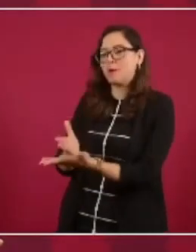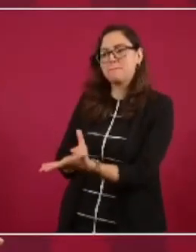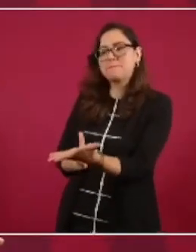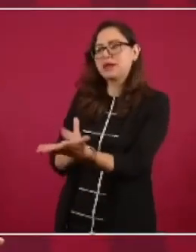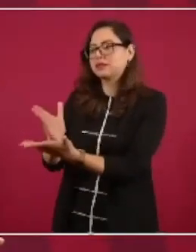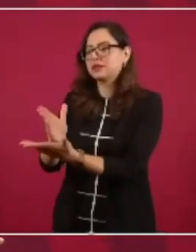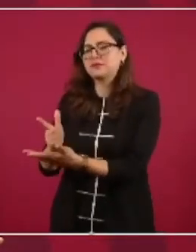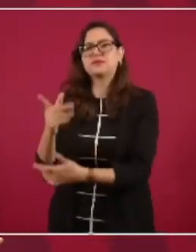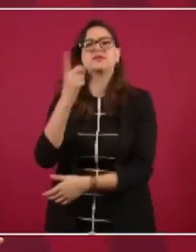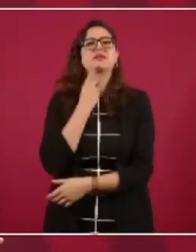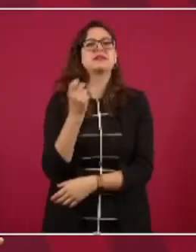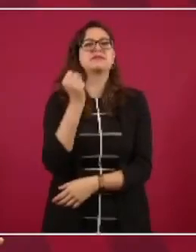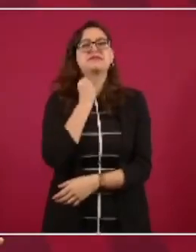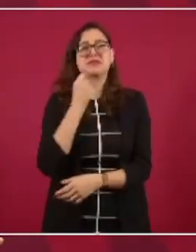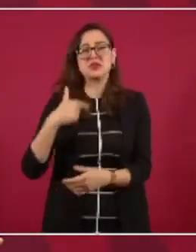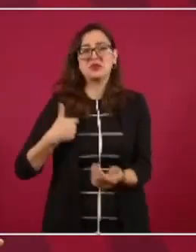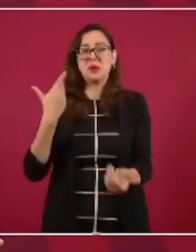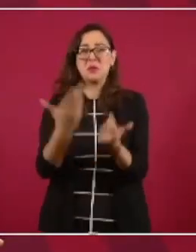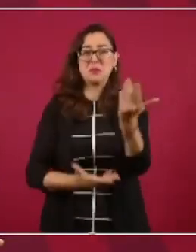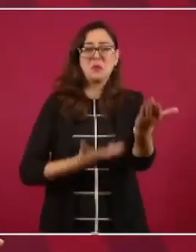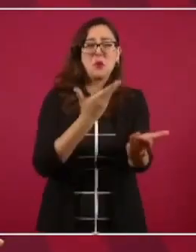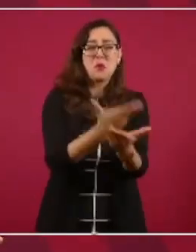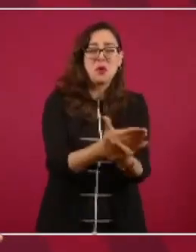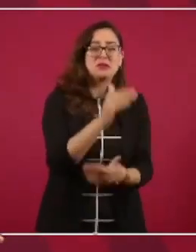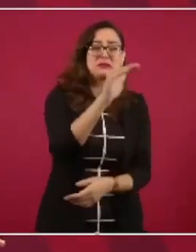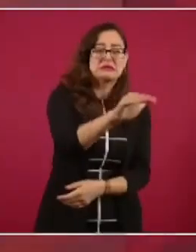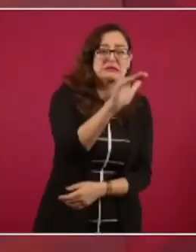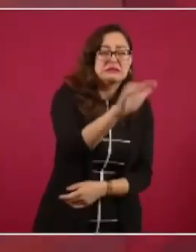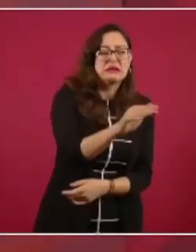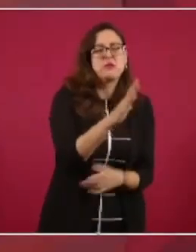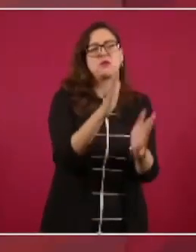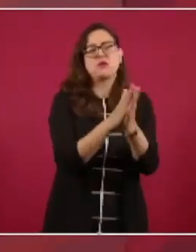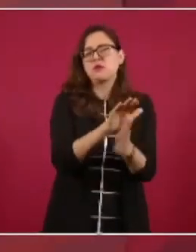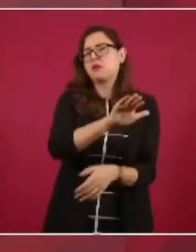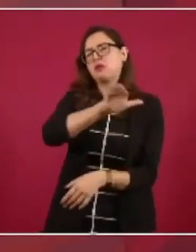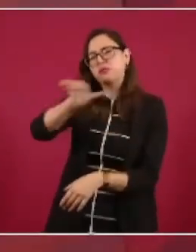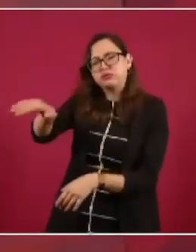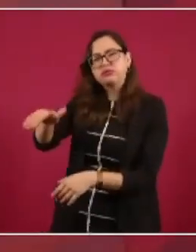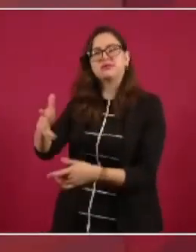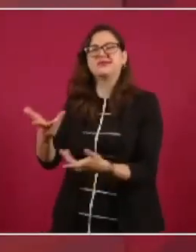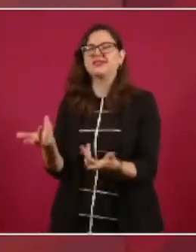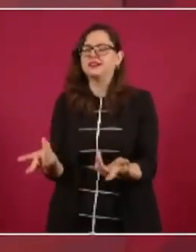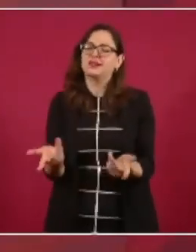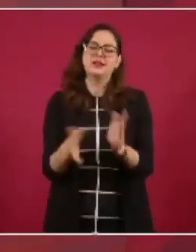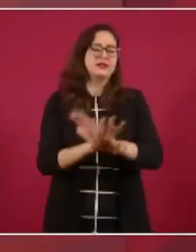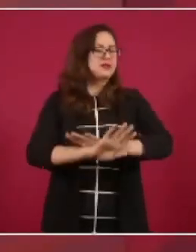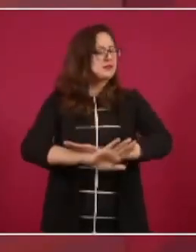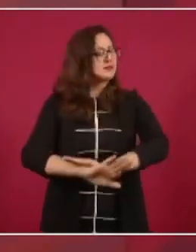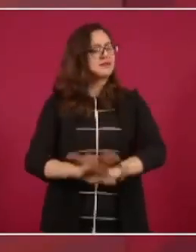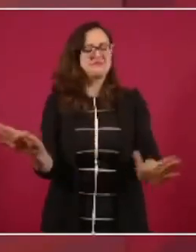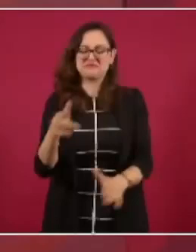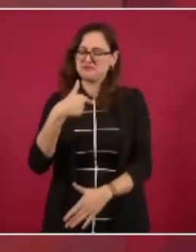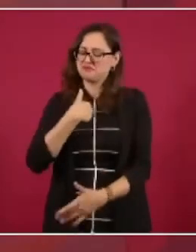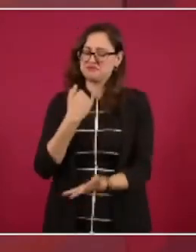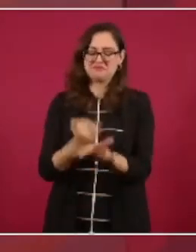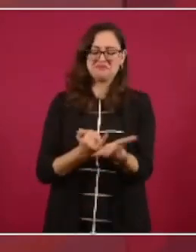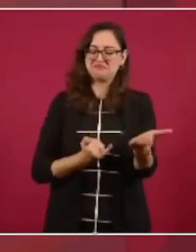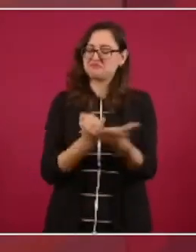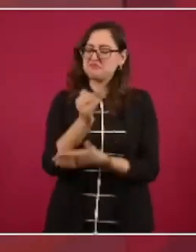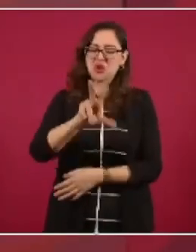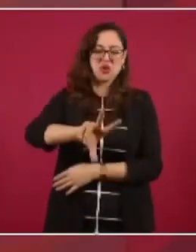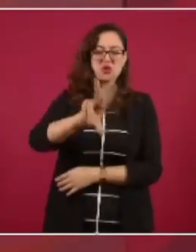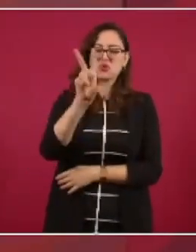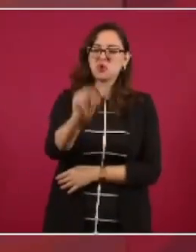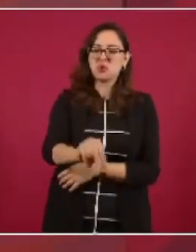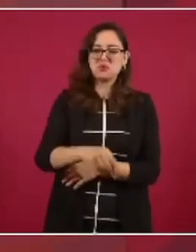presentar una iniciativa de reforma al Poder Judicial desde el